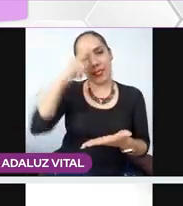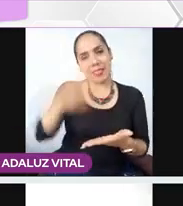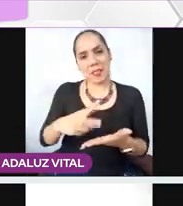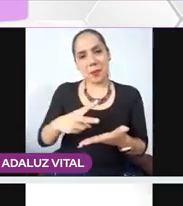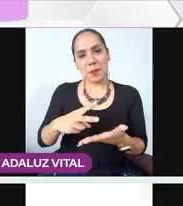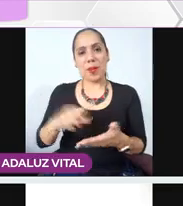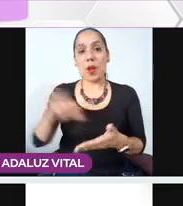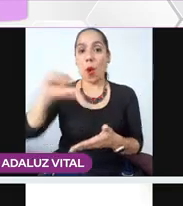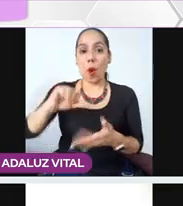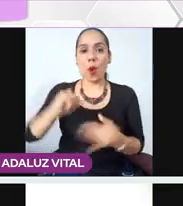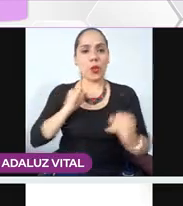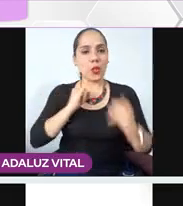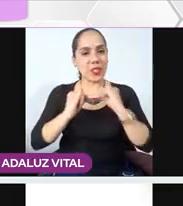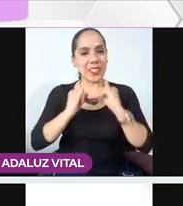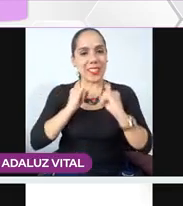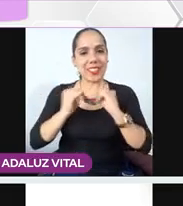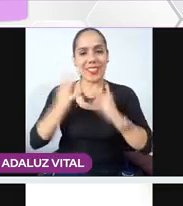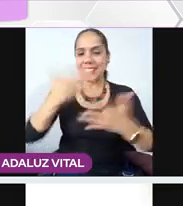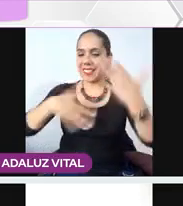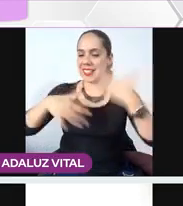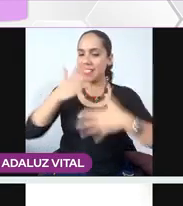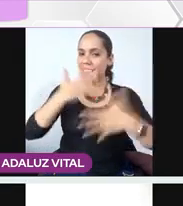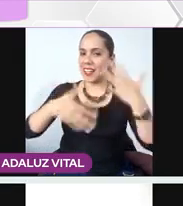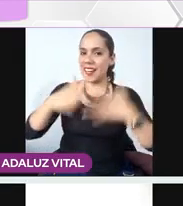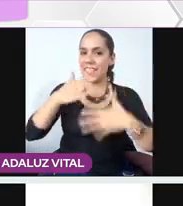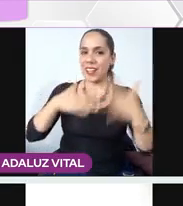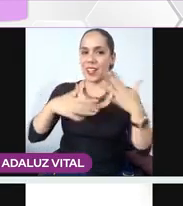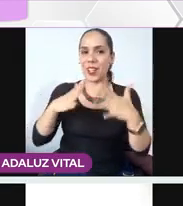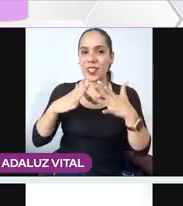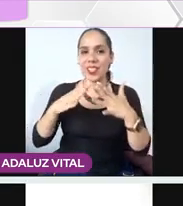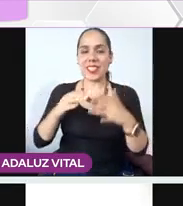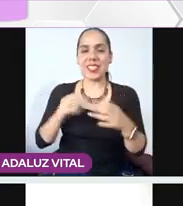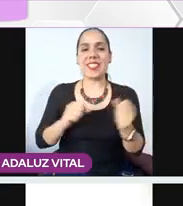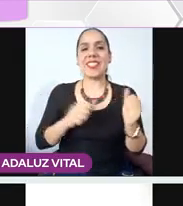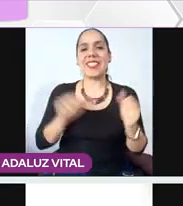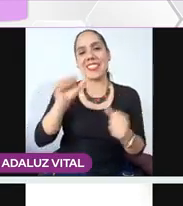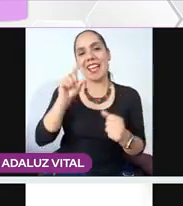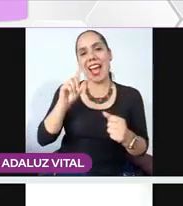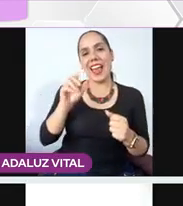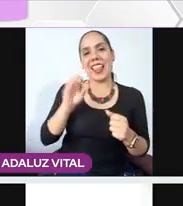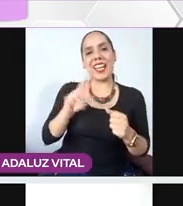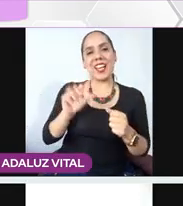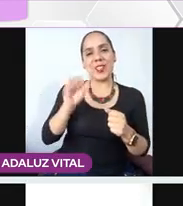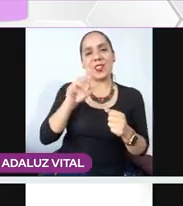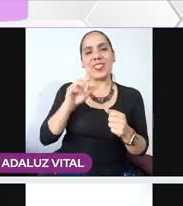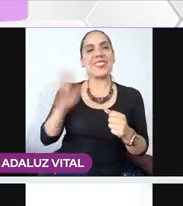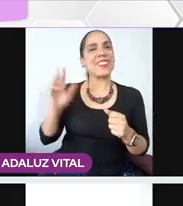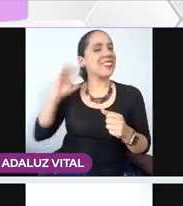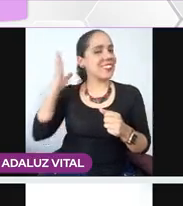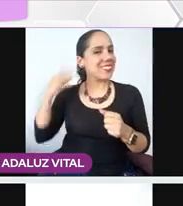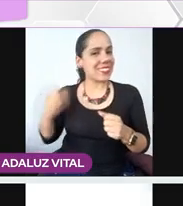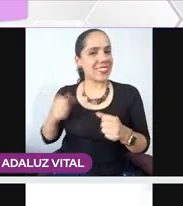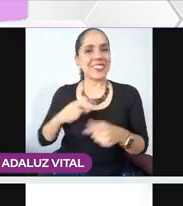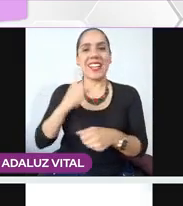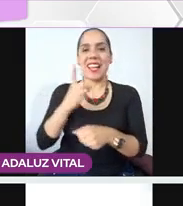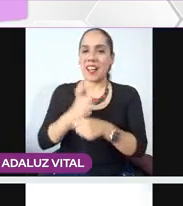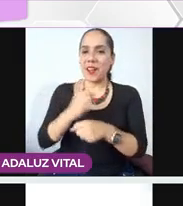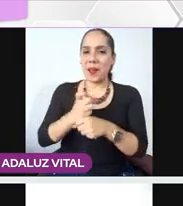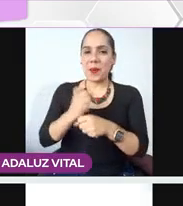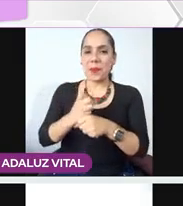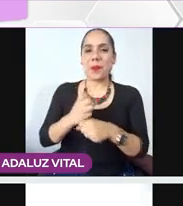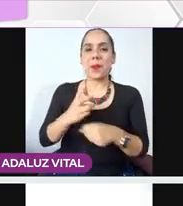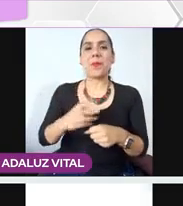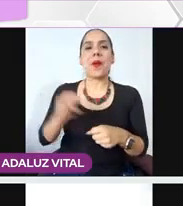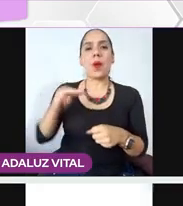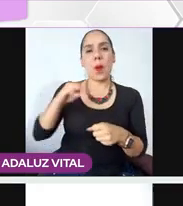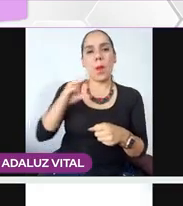interpretación en lengua de señas mexicana a través de Adaluz Vital en este primer bloque, y en el segundo bloque nos acompaña